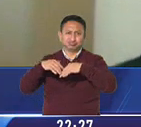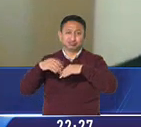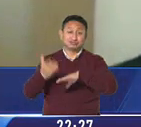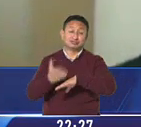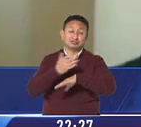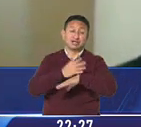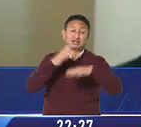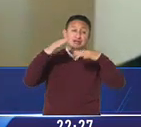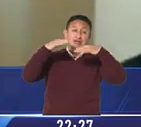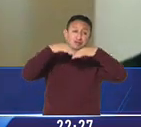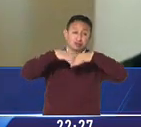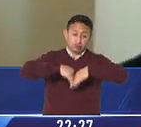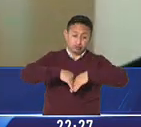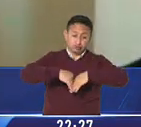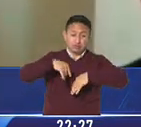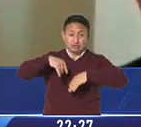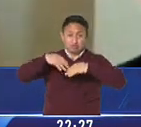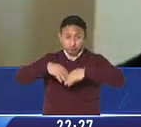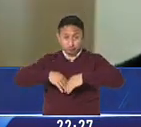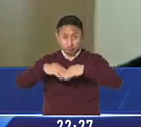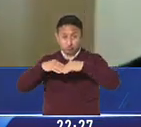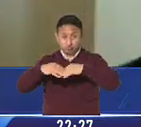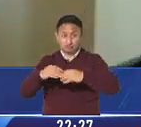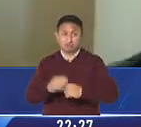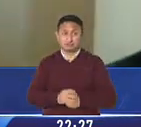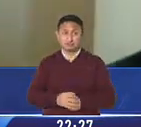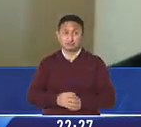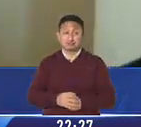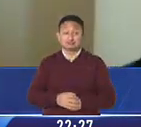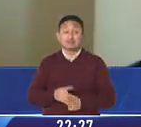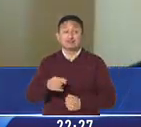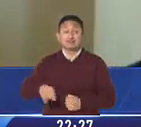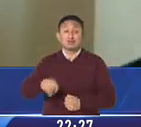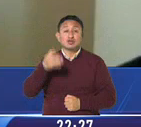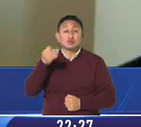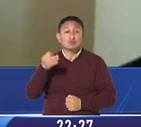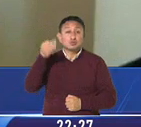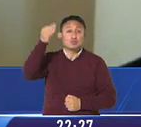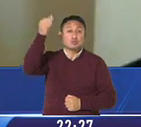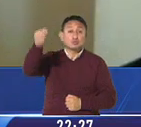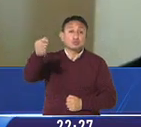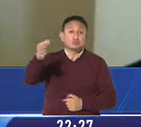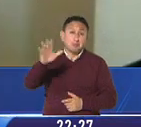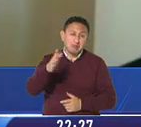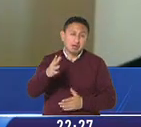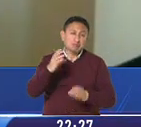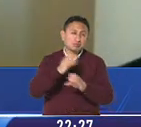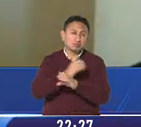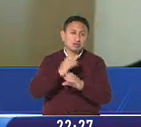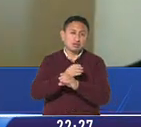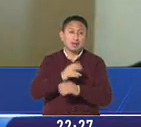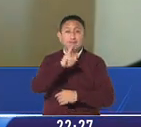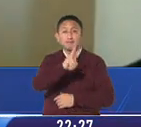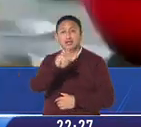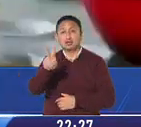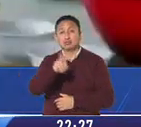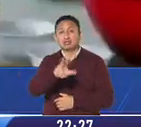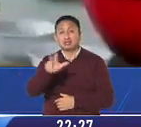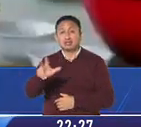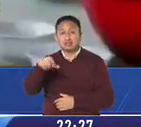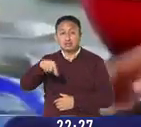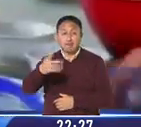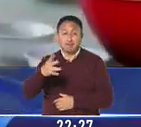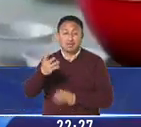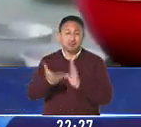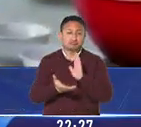de 6,7% del año 2020. Y las previsiones de 2022 y 2023 estiman